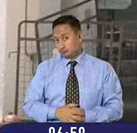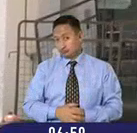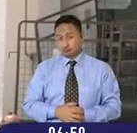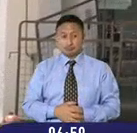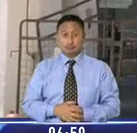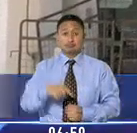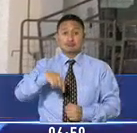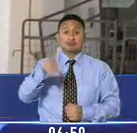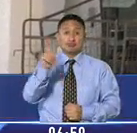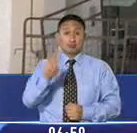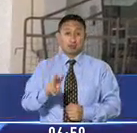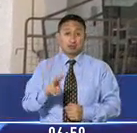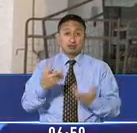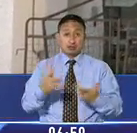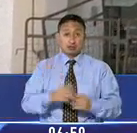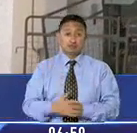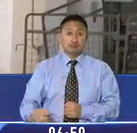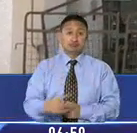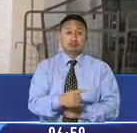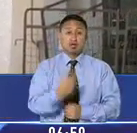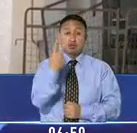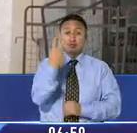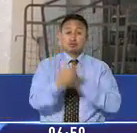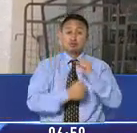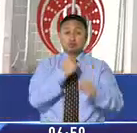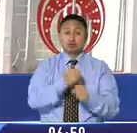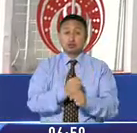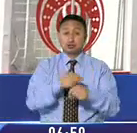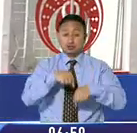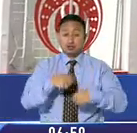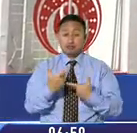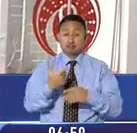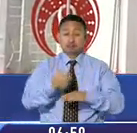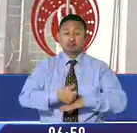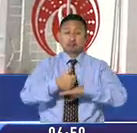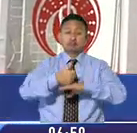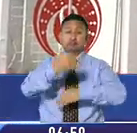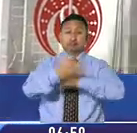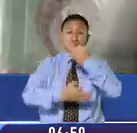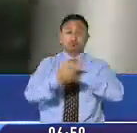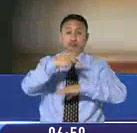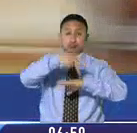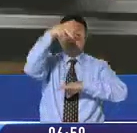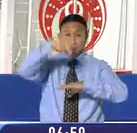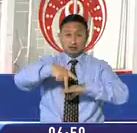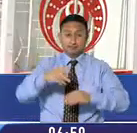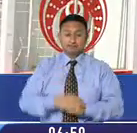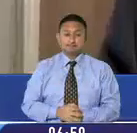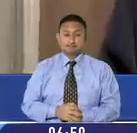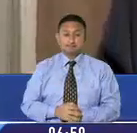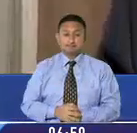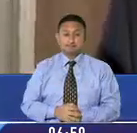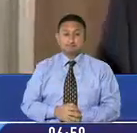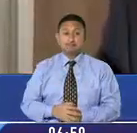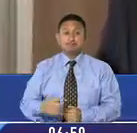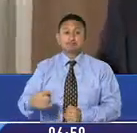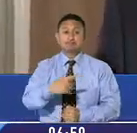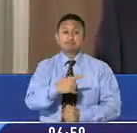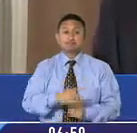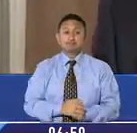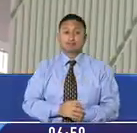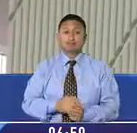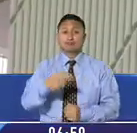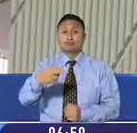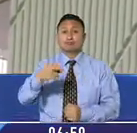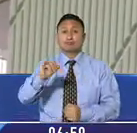Este viernes se decidirá quién por 2 años tomará las riendas de la Corte Provincial de Justicia de Pichincha, una vez que Vladimir Jaya culminó su